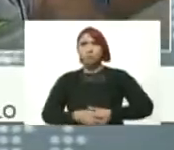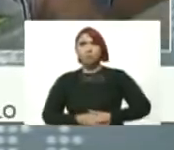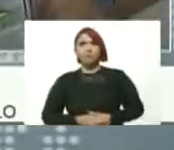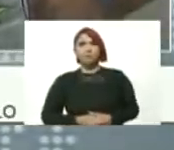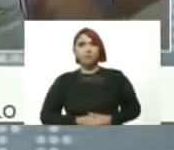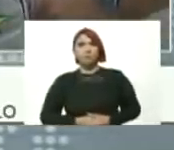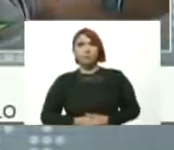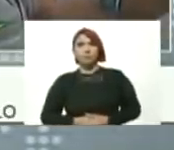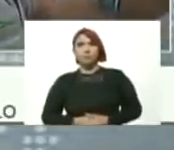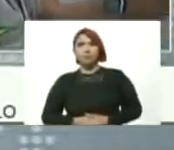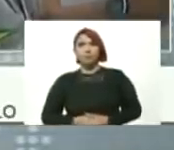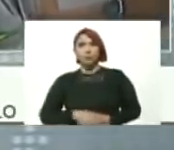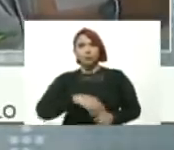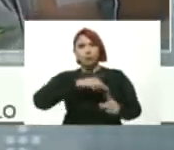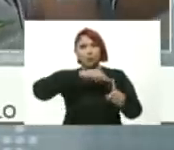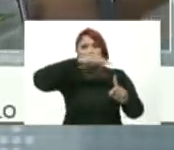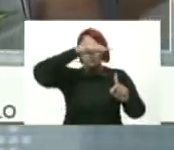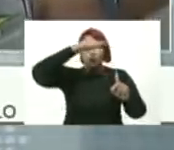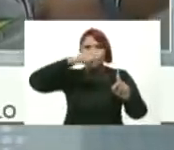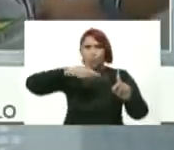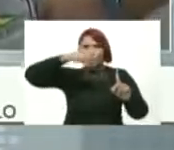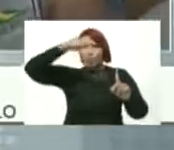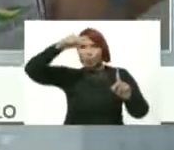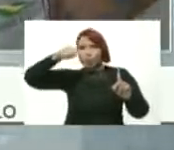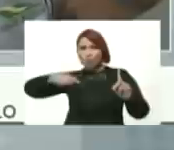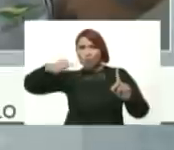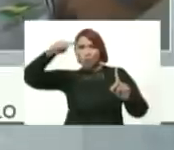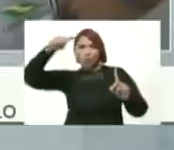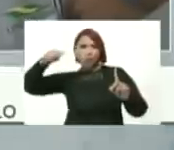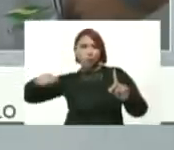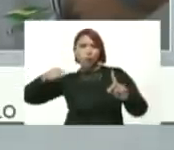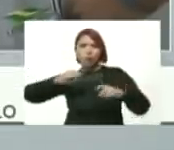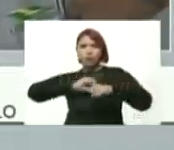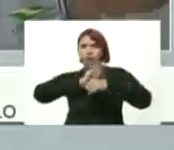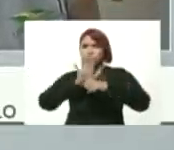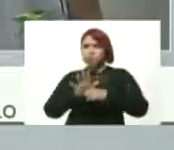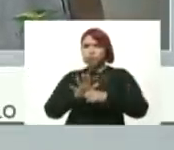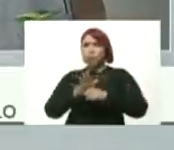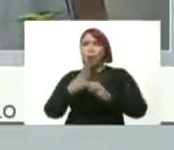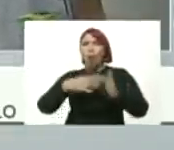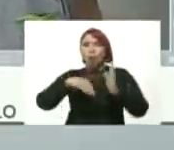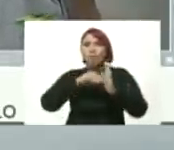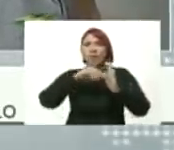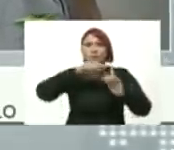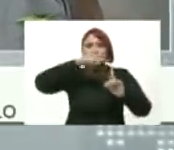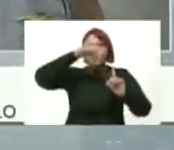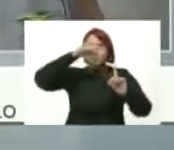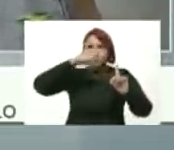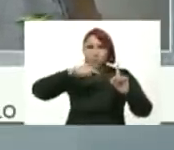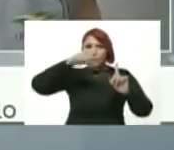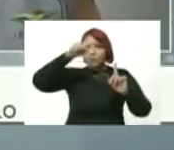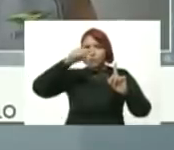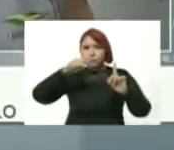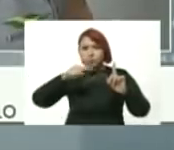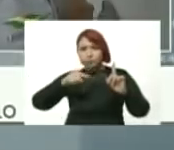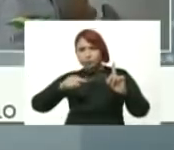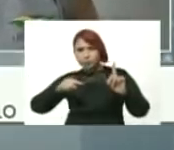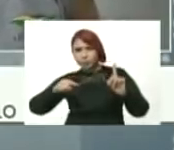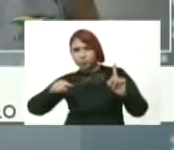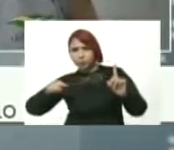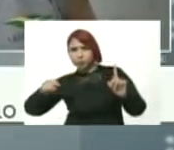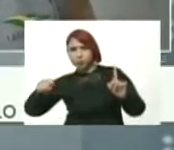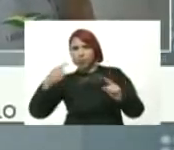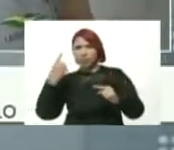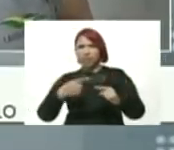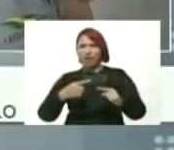la curva de el coronavirus volver a aplanar la y lanzarla para abajo la curva